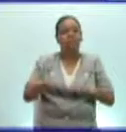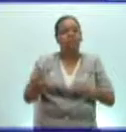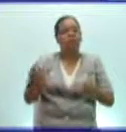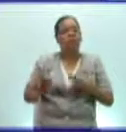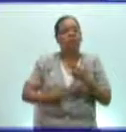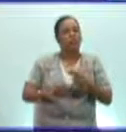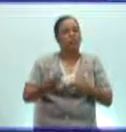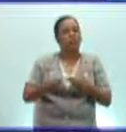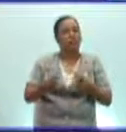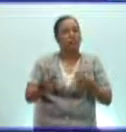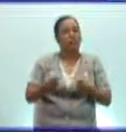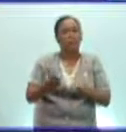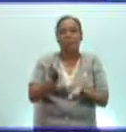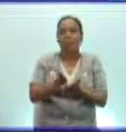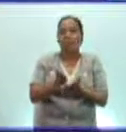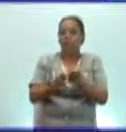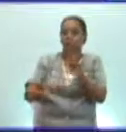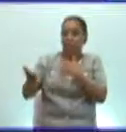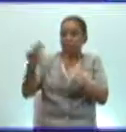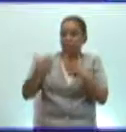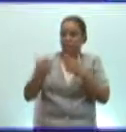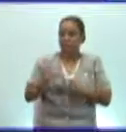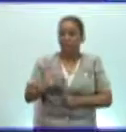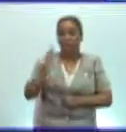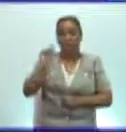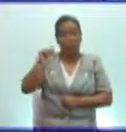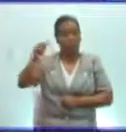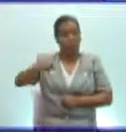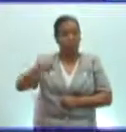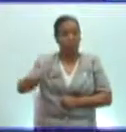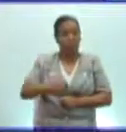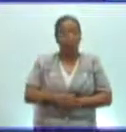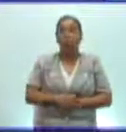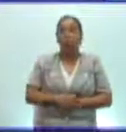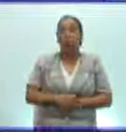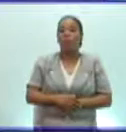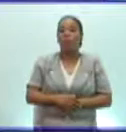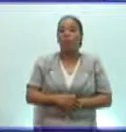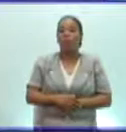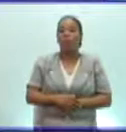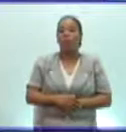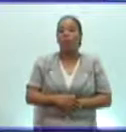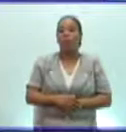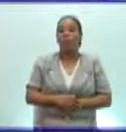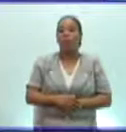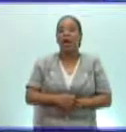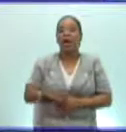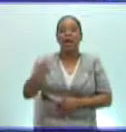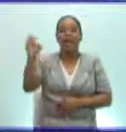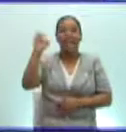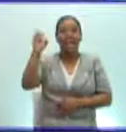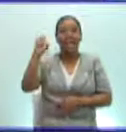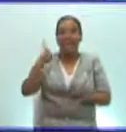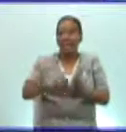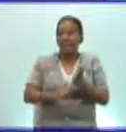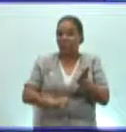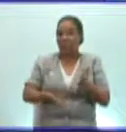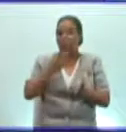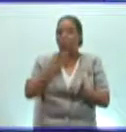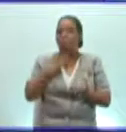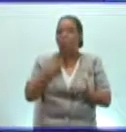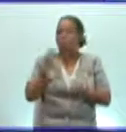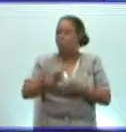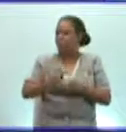pasada. Nos estamos refiriendo, en este caso, a los electrolitos, cómo se